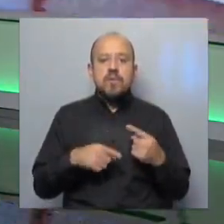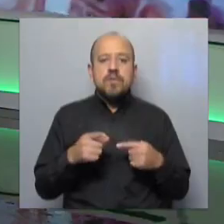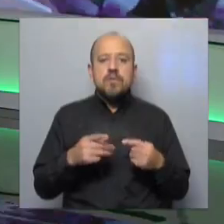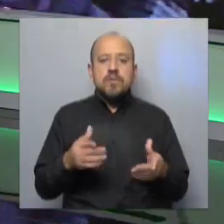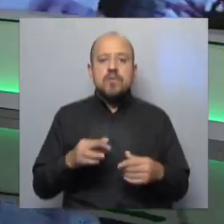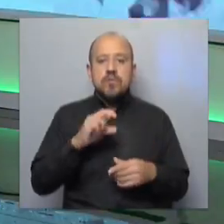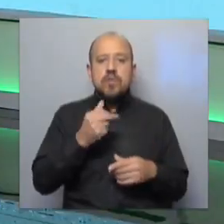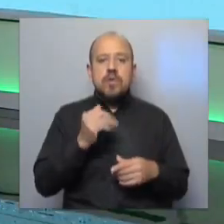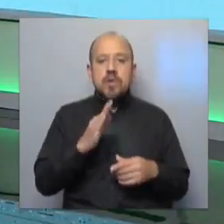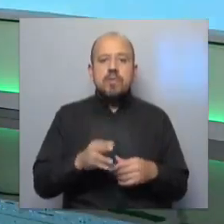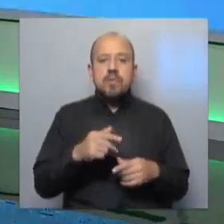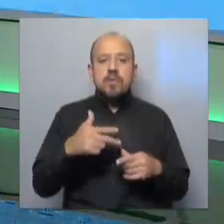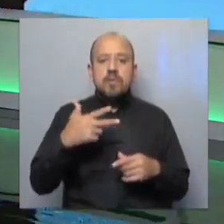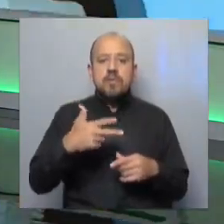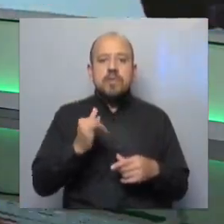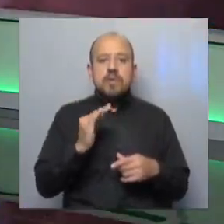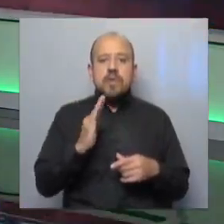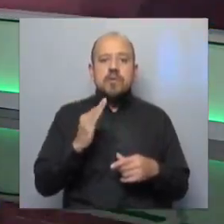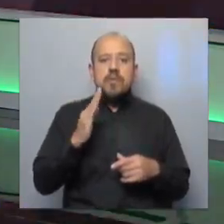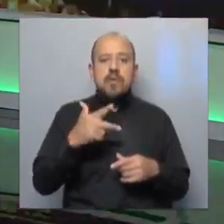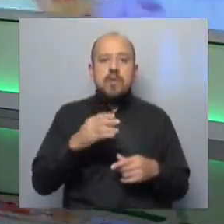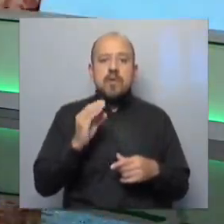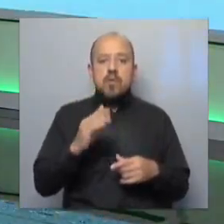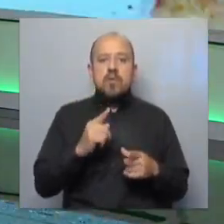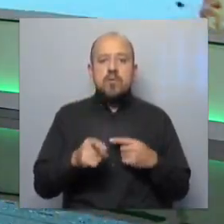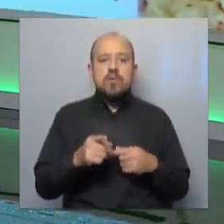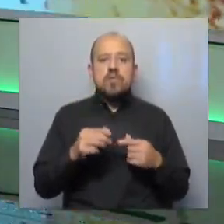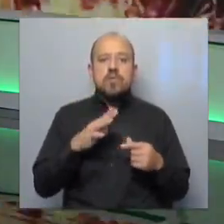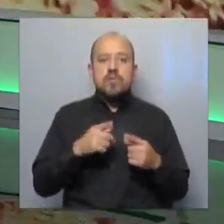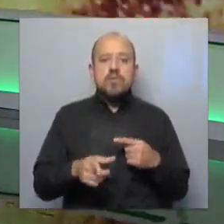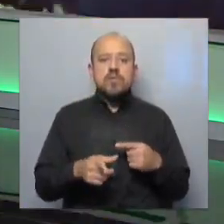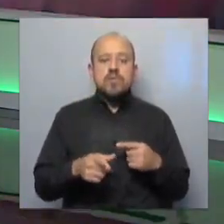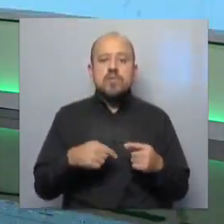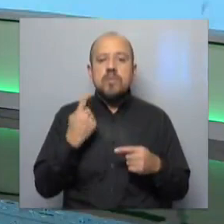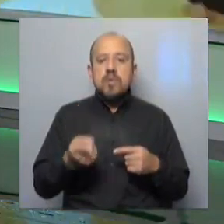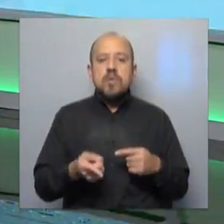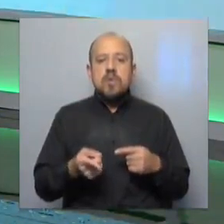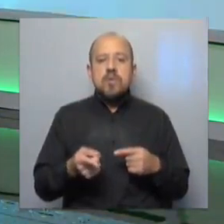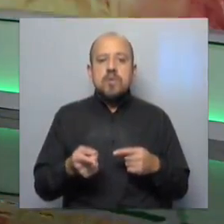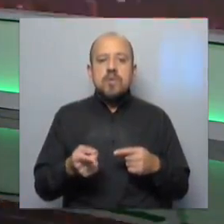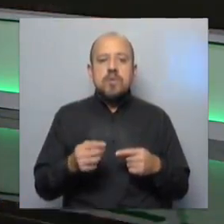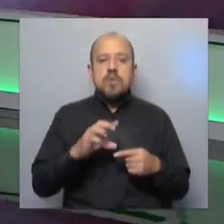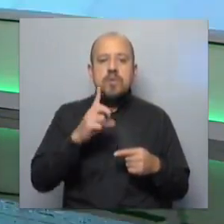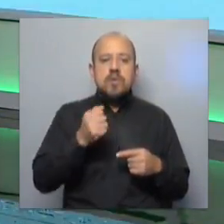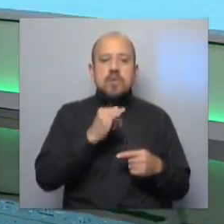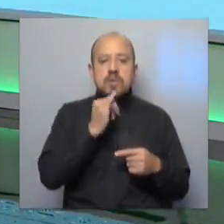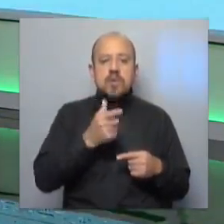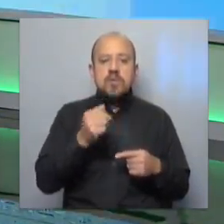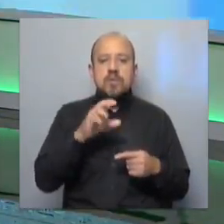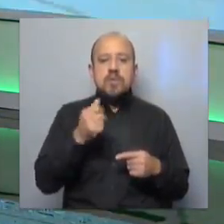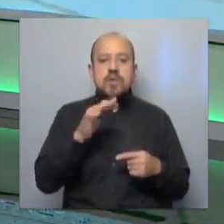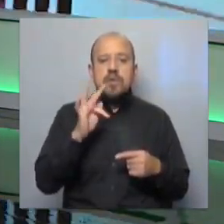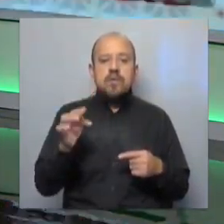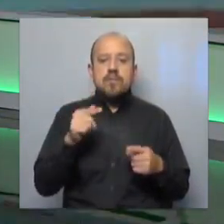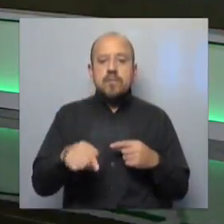movida del rápido y hip hop que no sólo es música con fulham estará entonces mañana en la sala de lazarov es ahí en 8 tu nivel